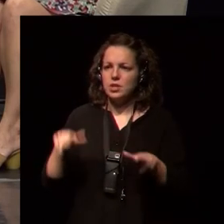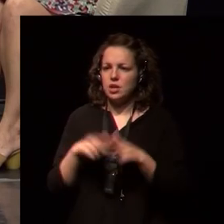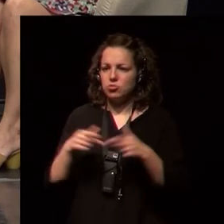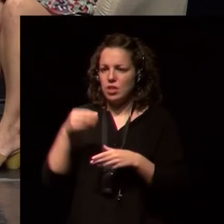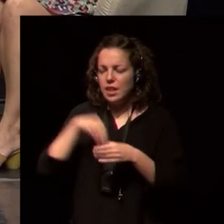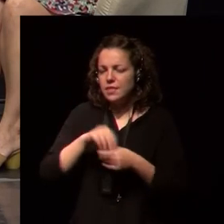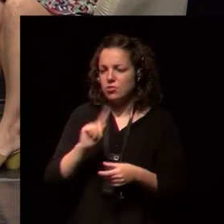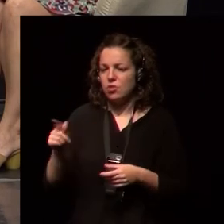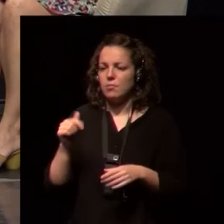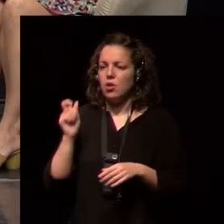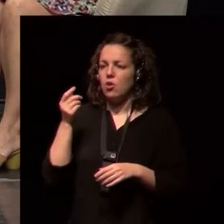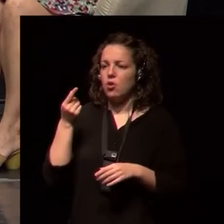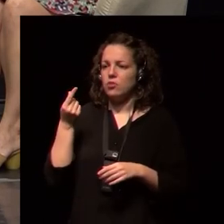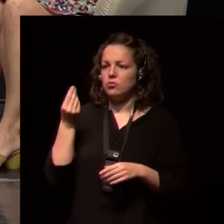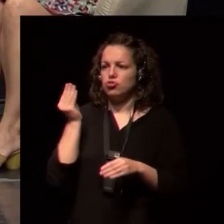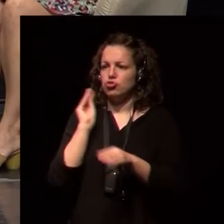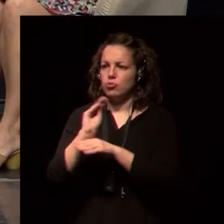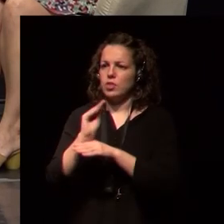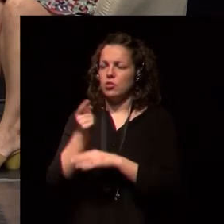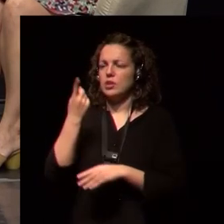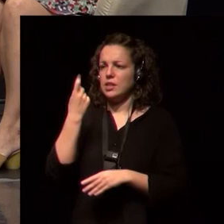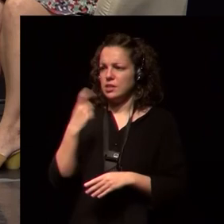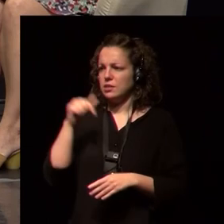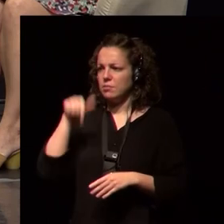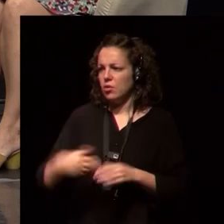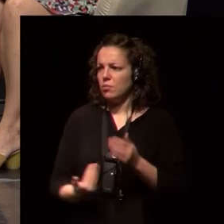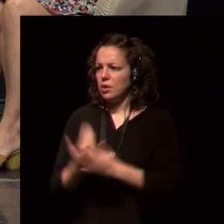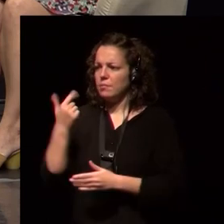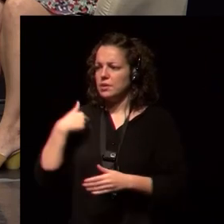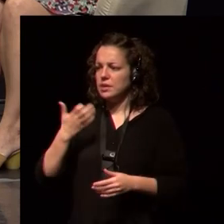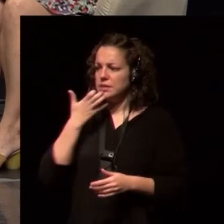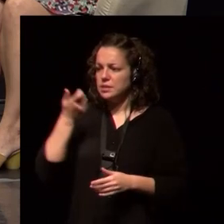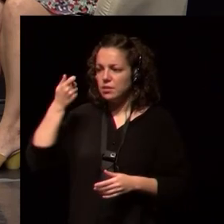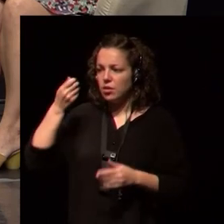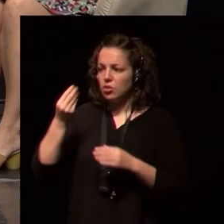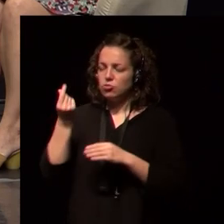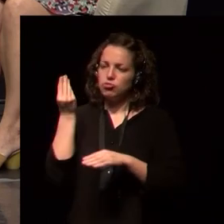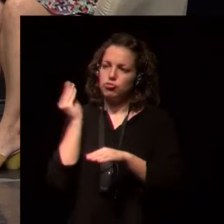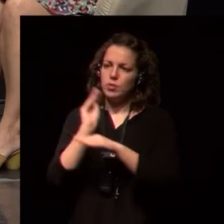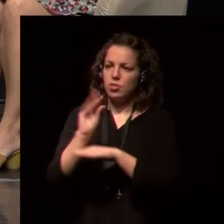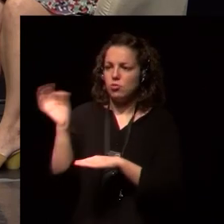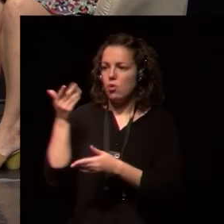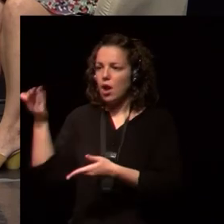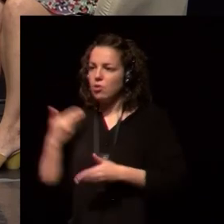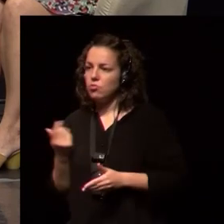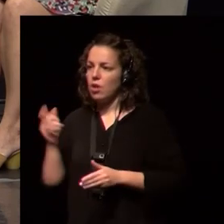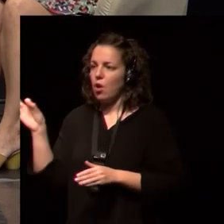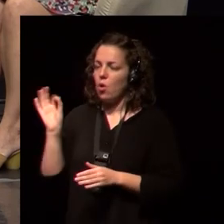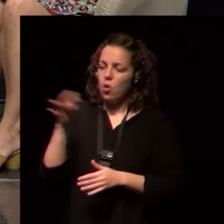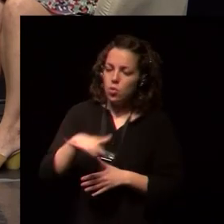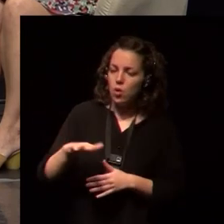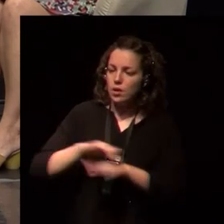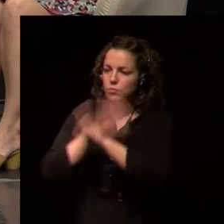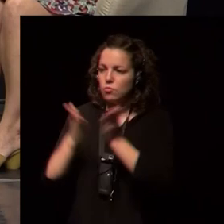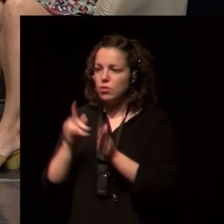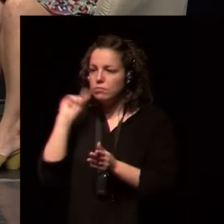son necesarias para esas subvenciones, como contaban esta mañana de profesionales que si no hubieran ido con una subvención o una ayuda a un lugar,